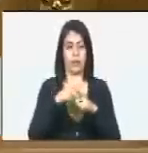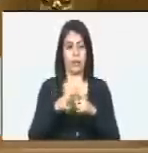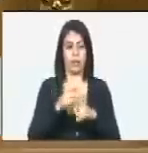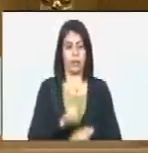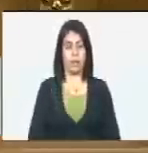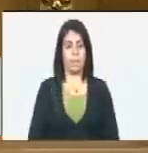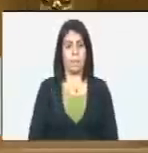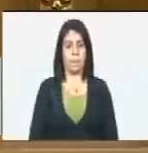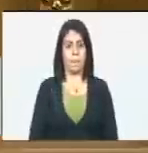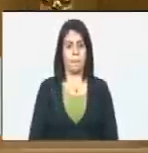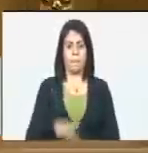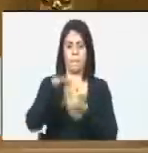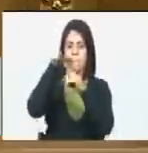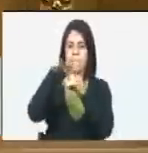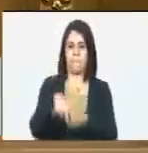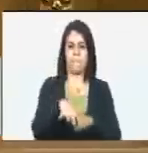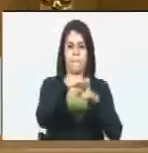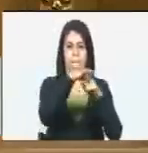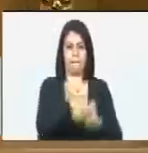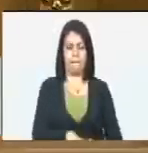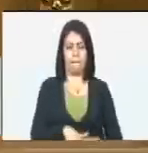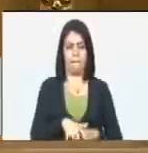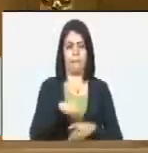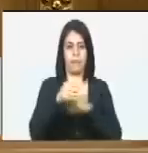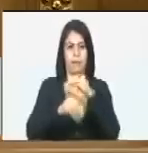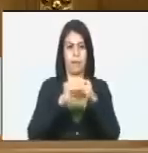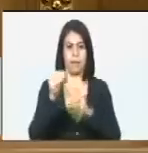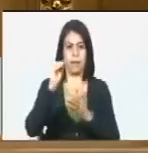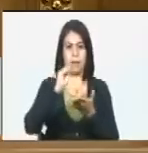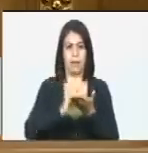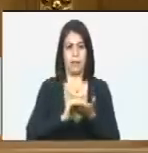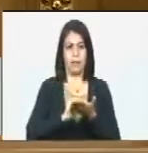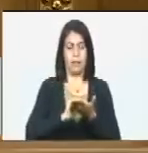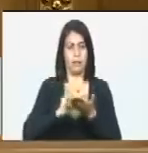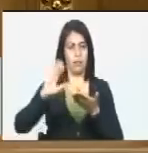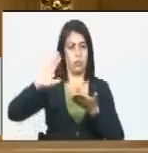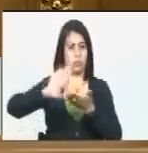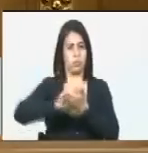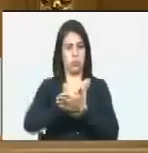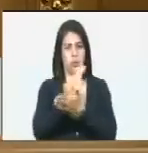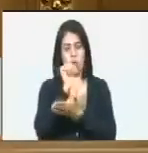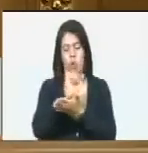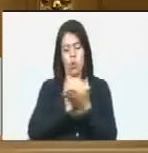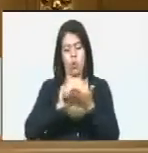y humillaron a ese pueblo con el aquelarre donde borraron la constitución y